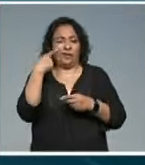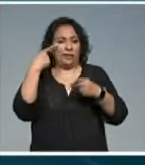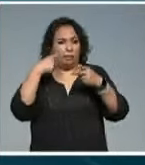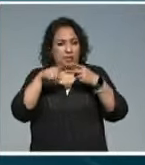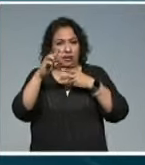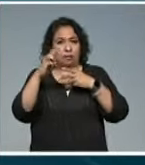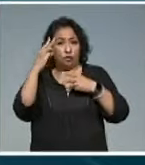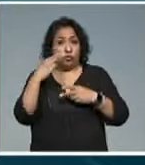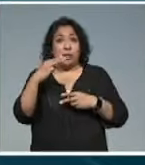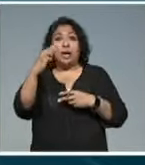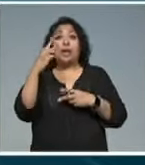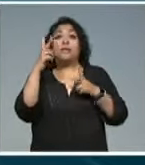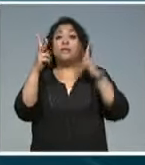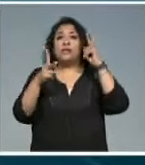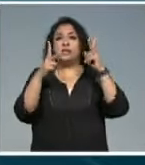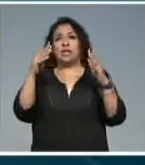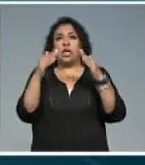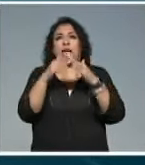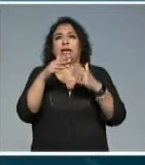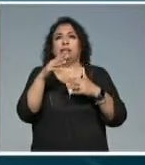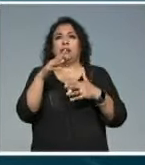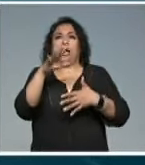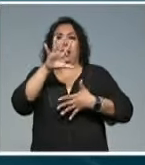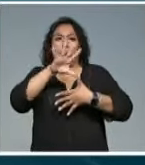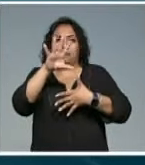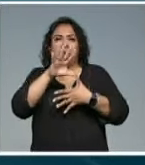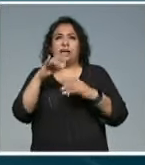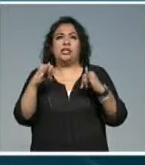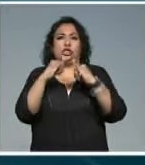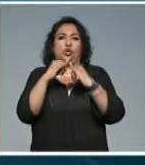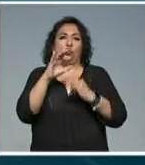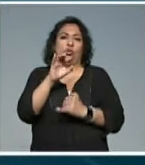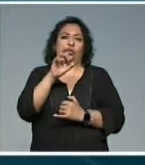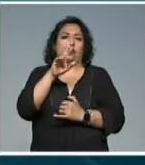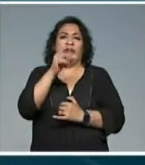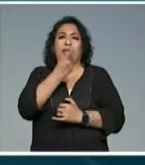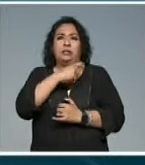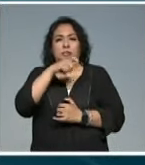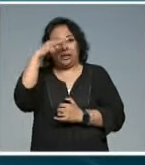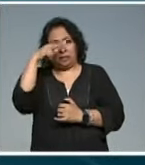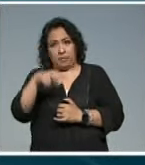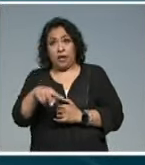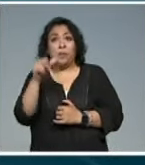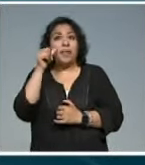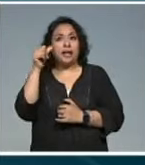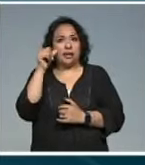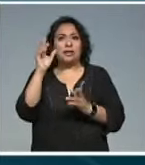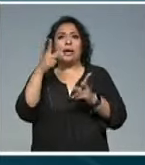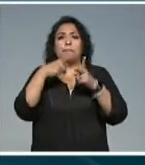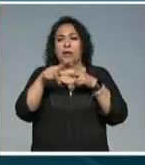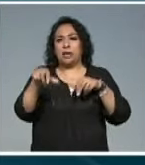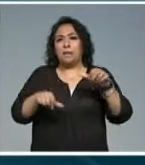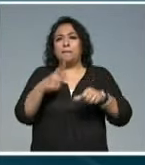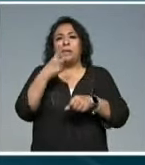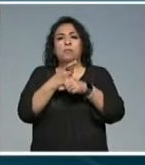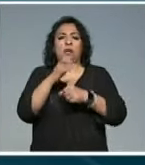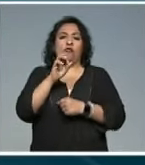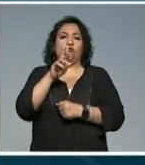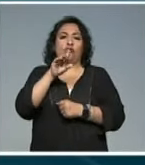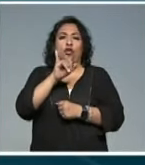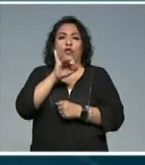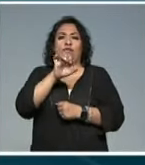el mundo visitando la Casa de América y el Instituto Cervantes de España en México. Ayer arrancaron las actividades del primer foro